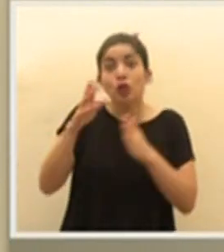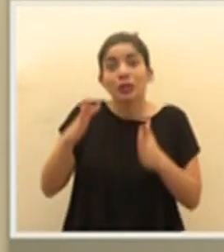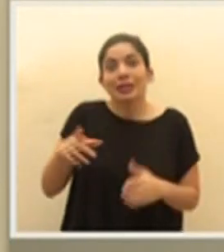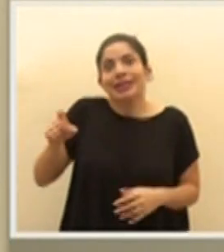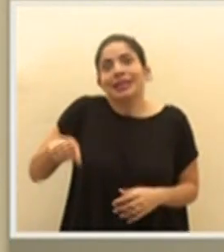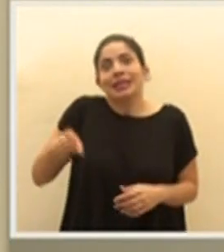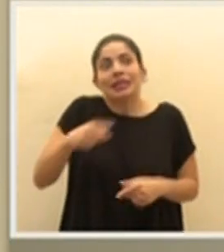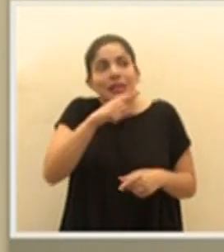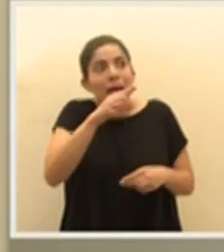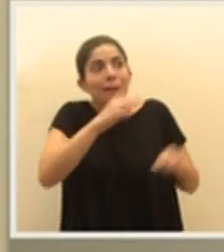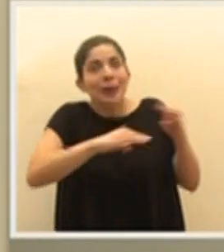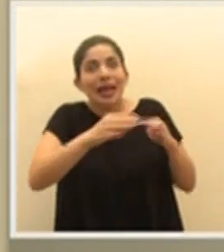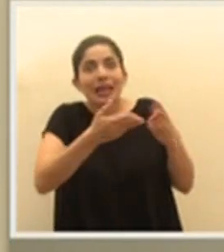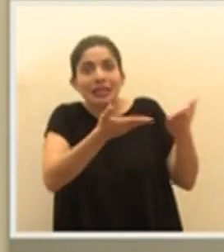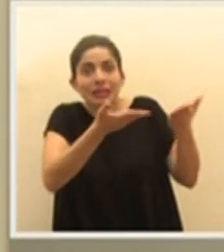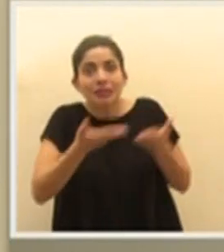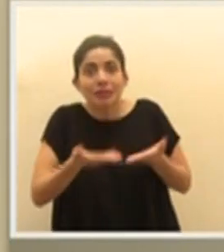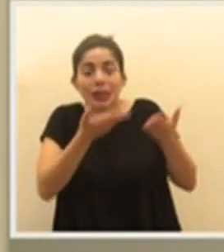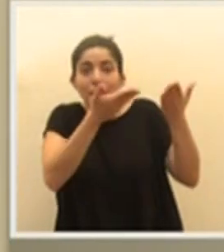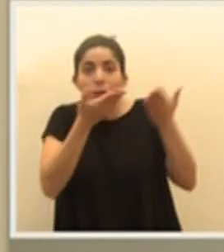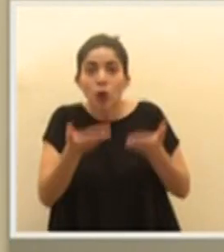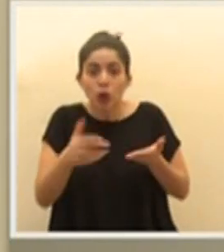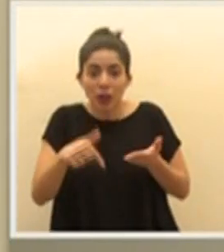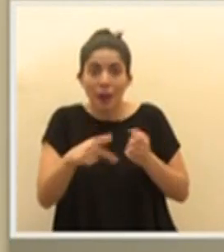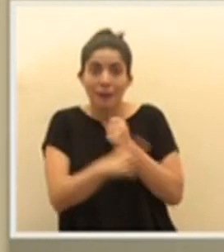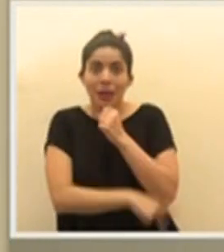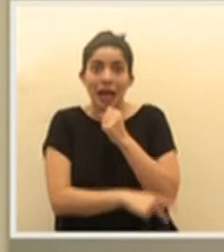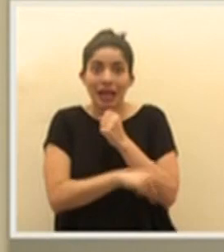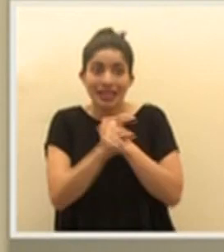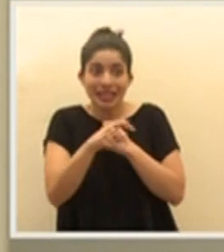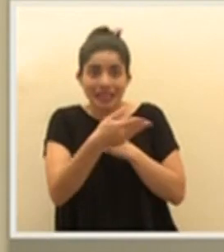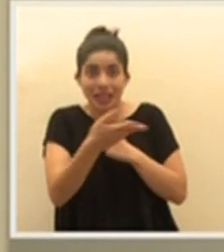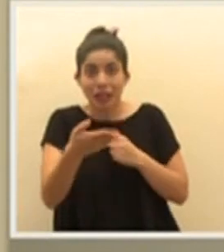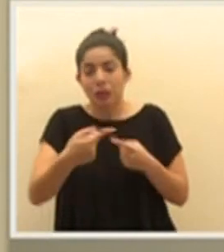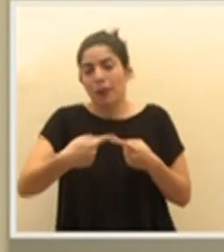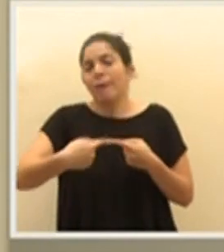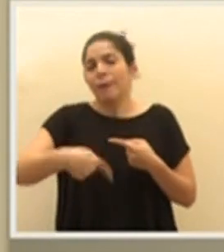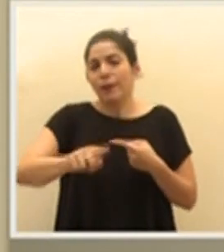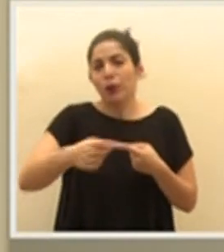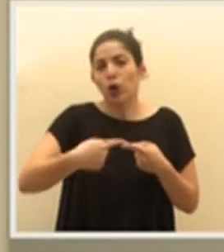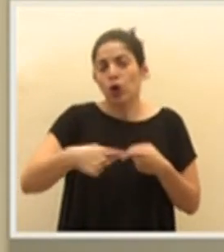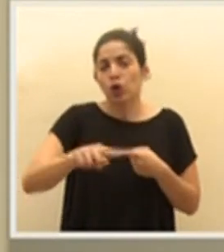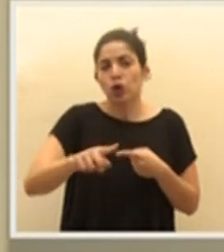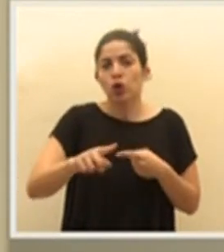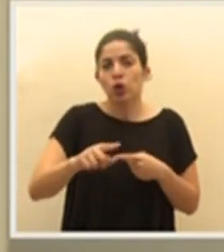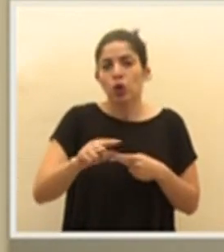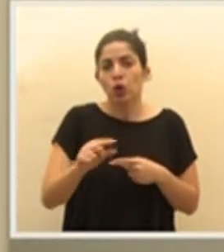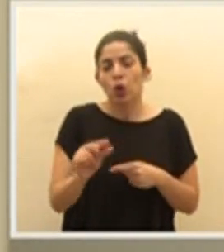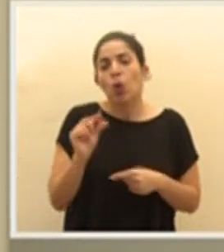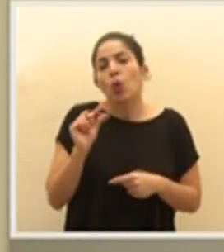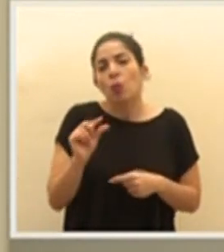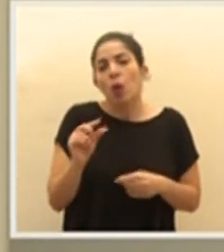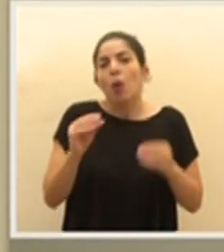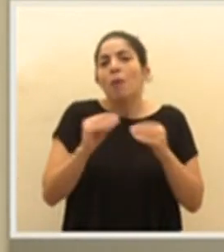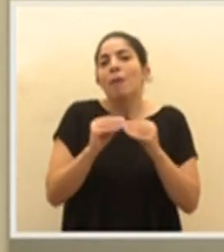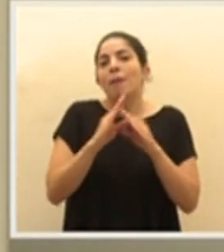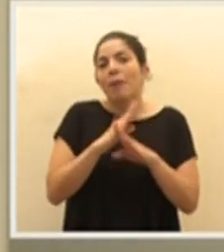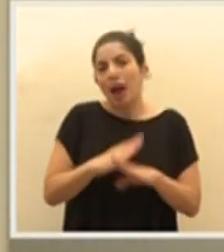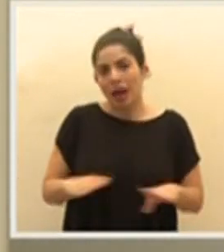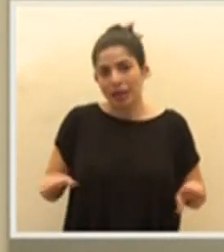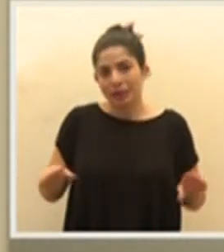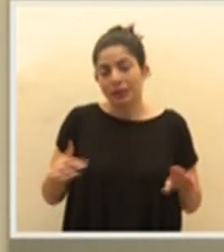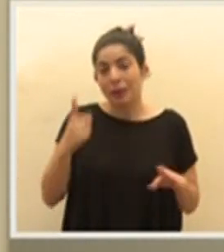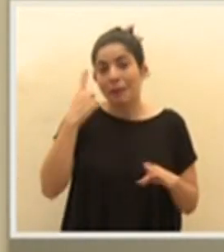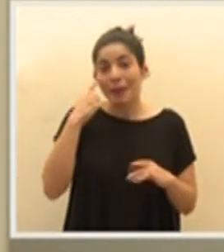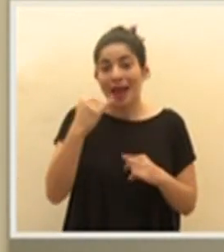de mercancías que se importan en nuestro país, ya pronto vamos a tener un poco de paz y